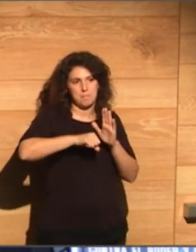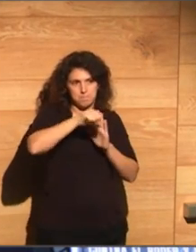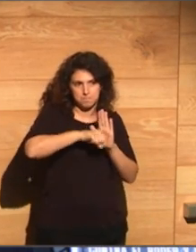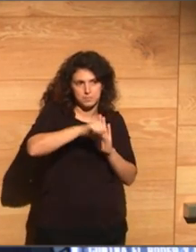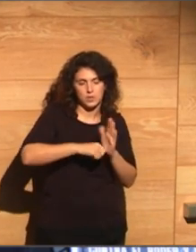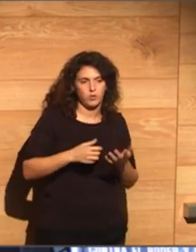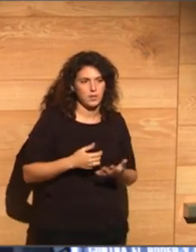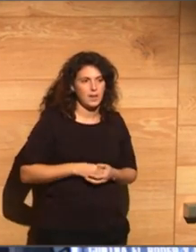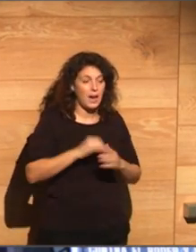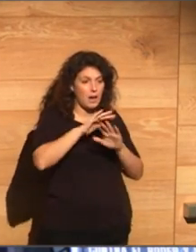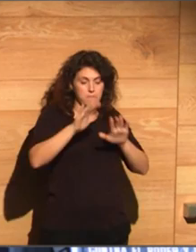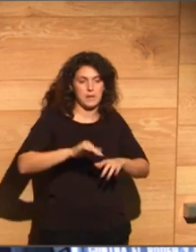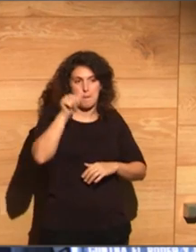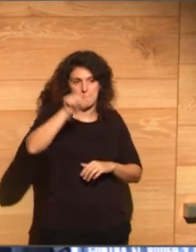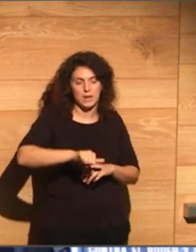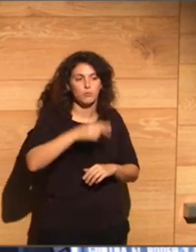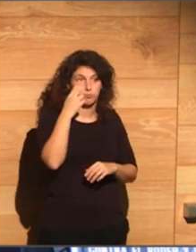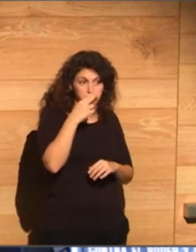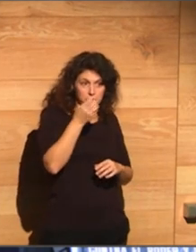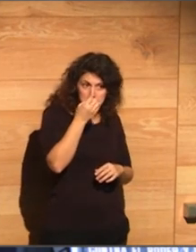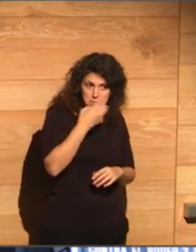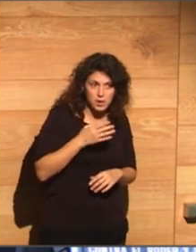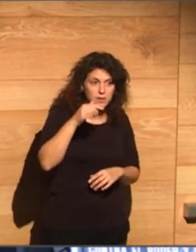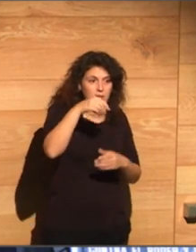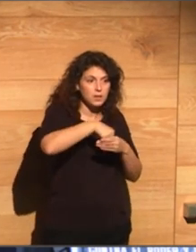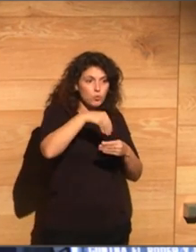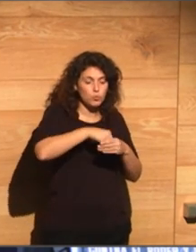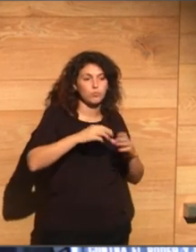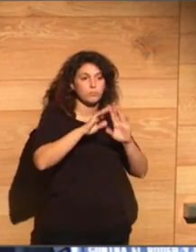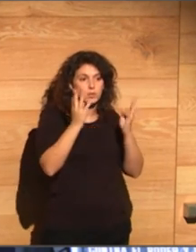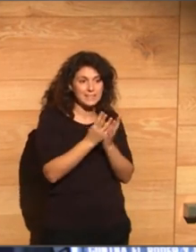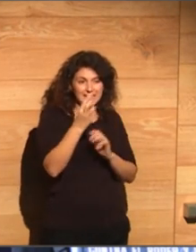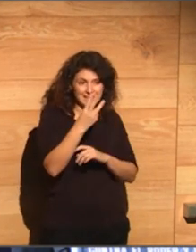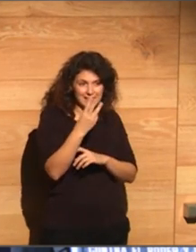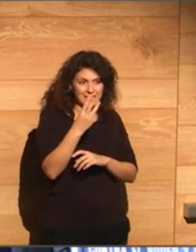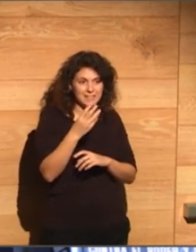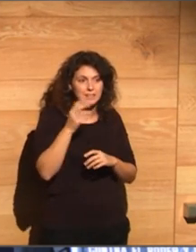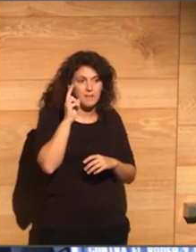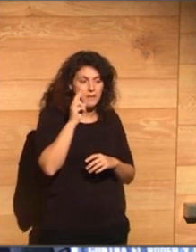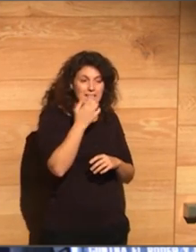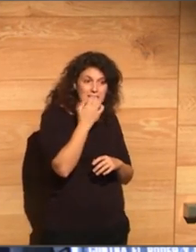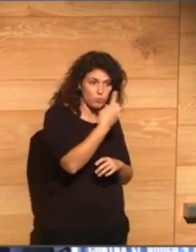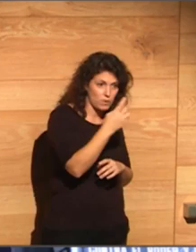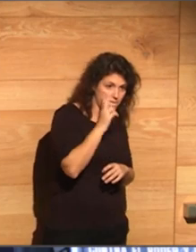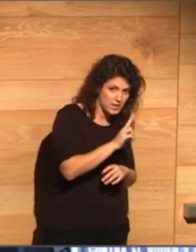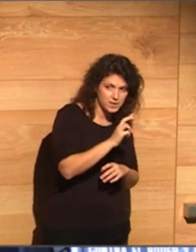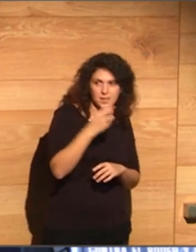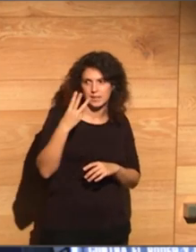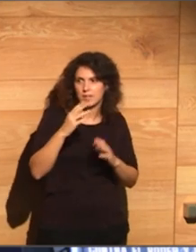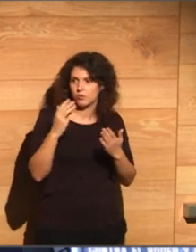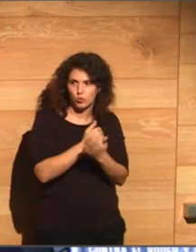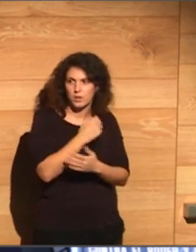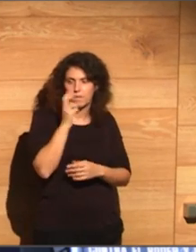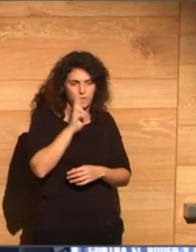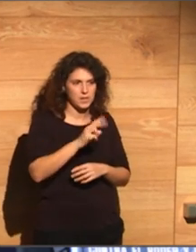película al final es interesante, está bien, forma parte de esta saga y si ves una, velas las tres, merece la pena verla y tiene